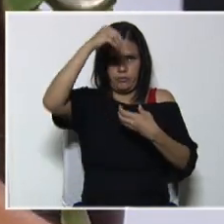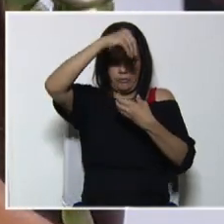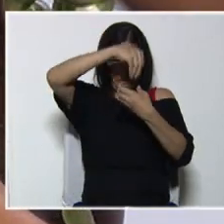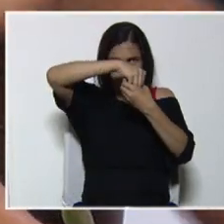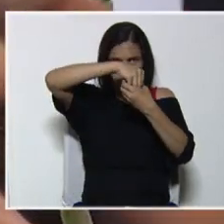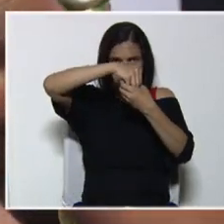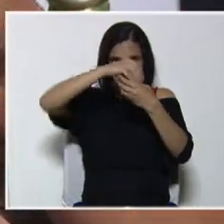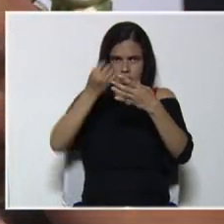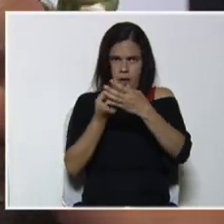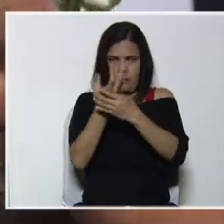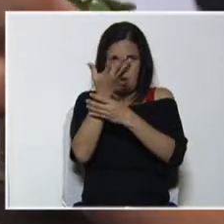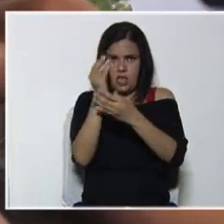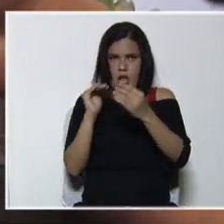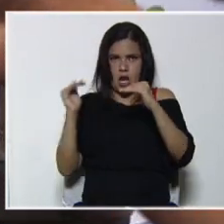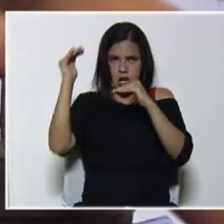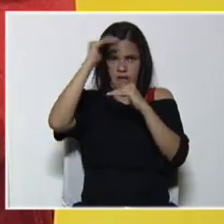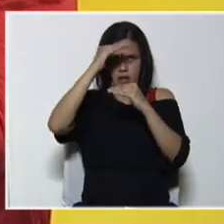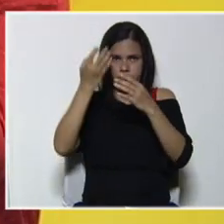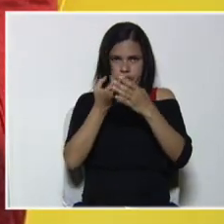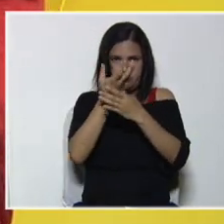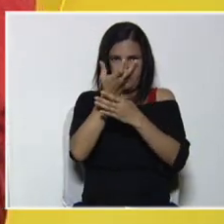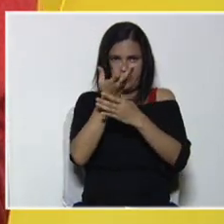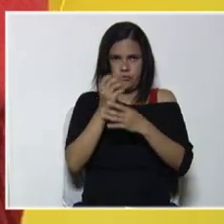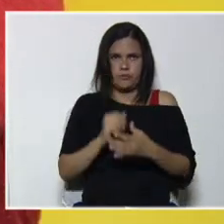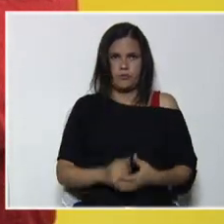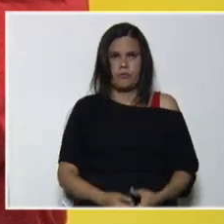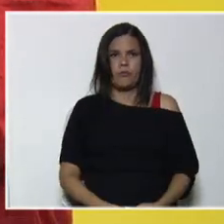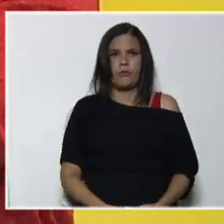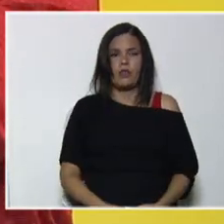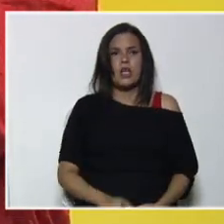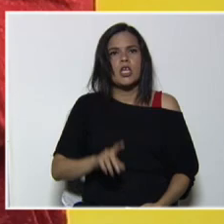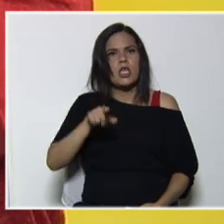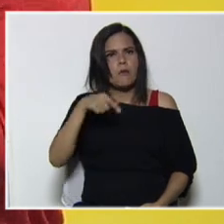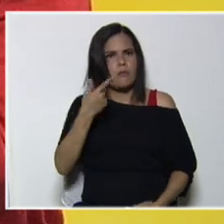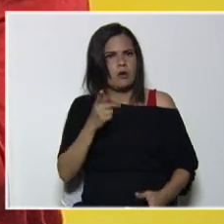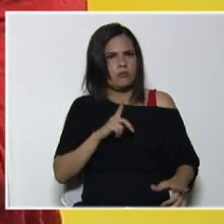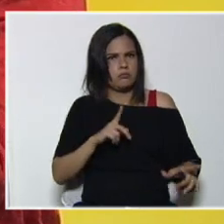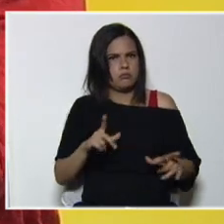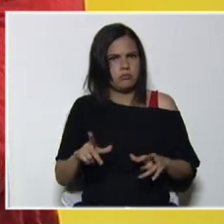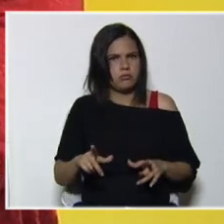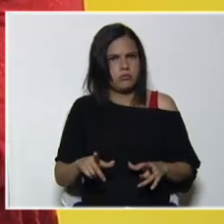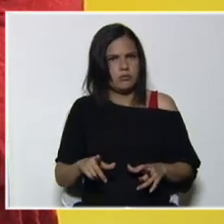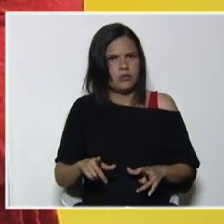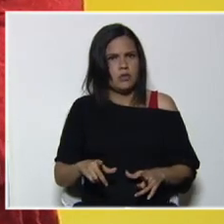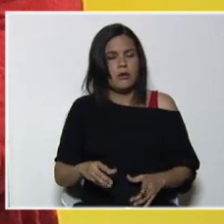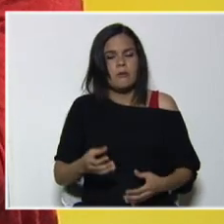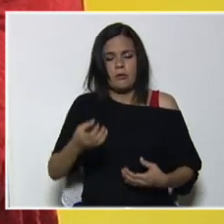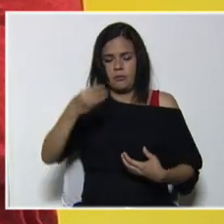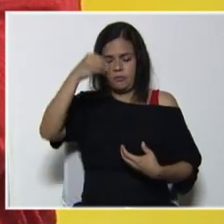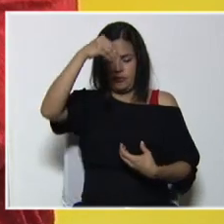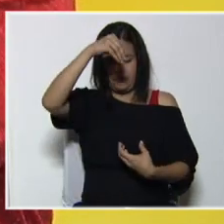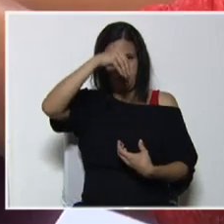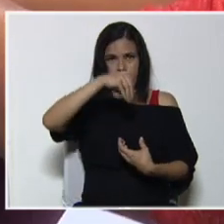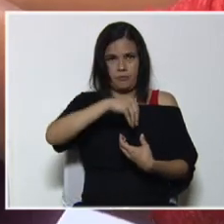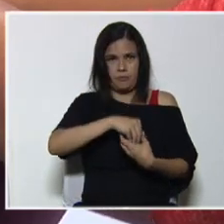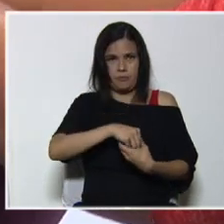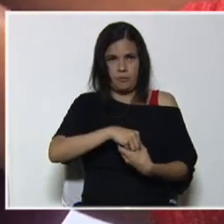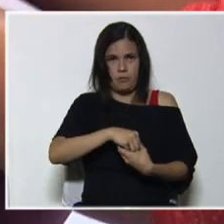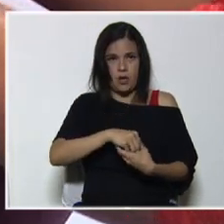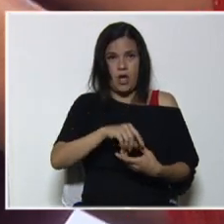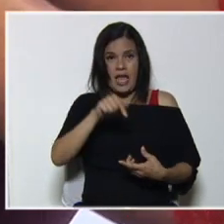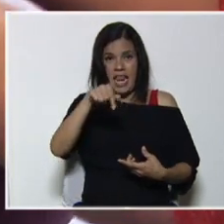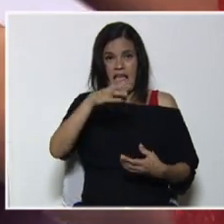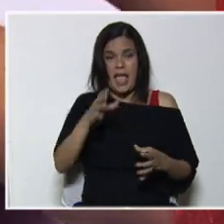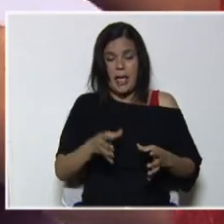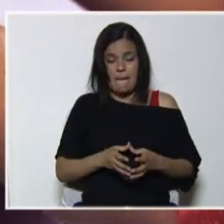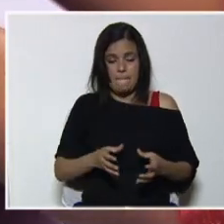poner nuestra plantica allí, ¿verdad? Y una vez que la tengamos allá, vamos a poner en este envase un poco de